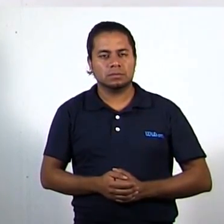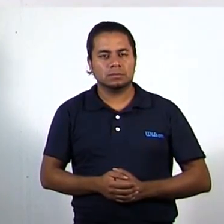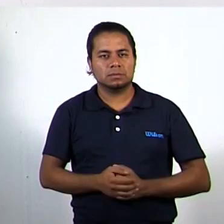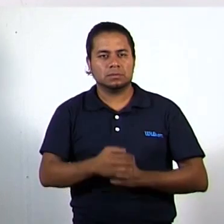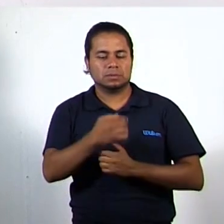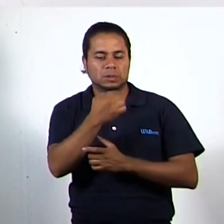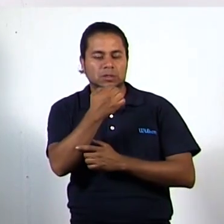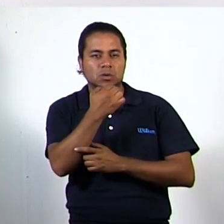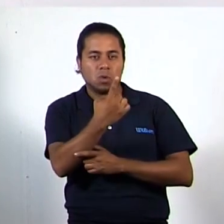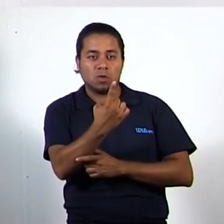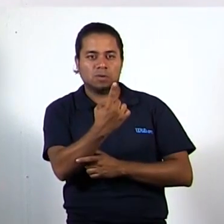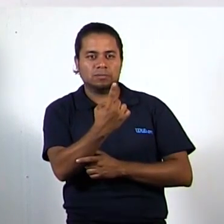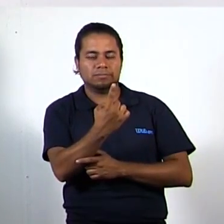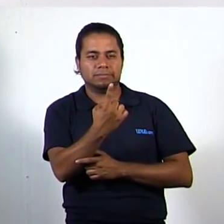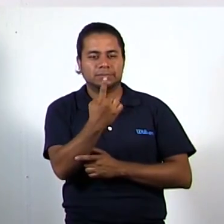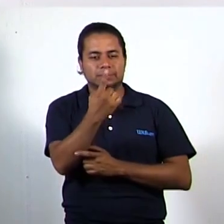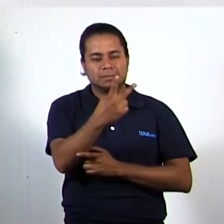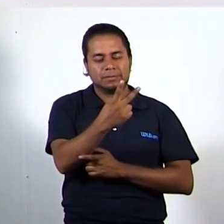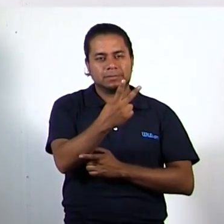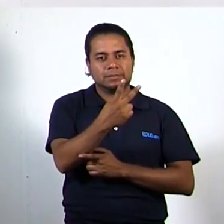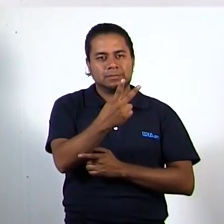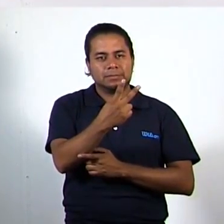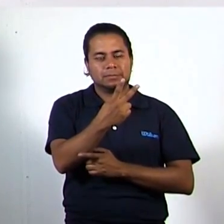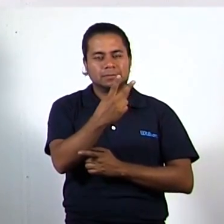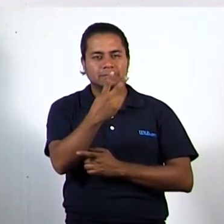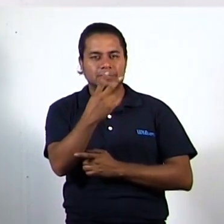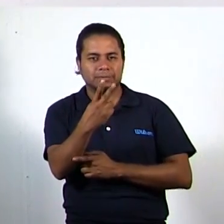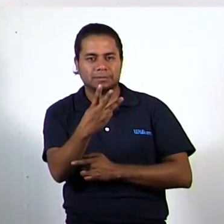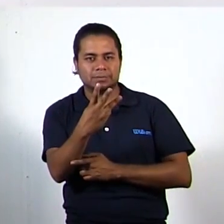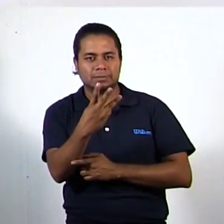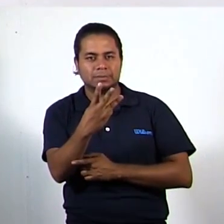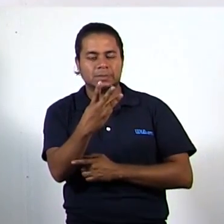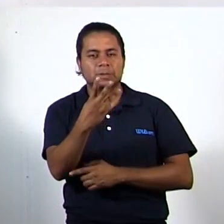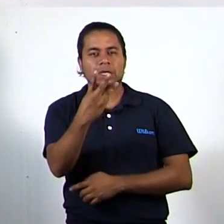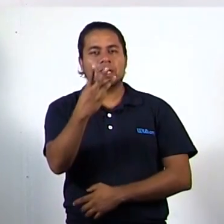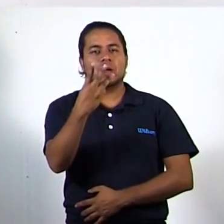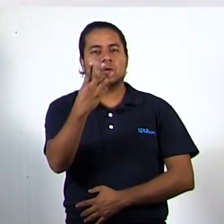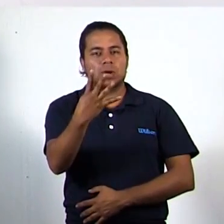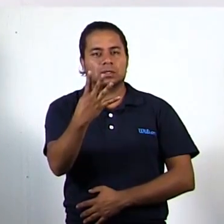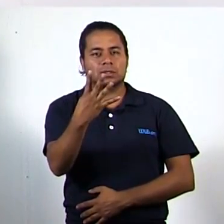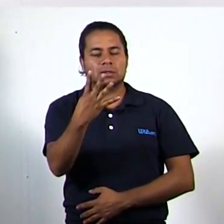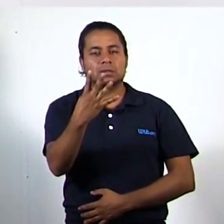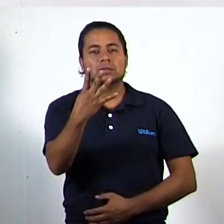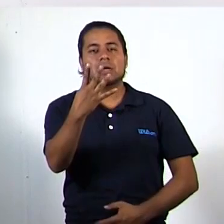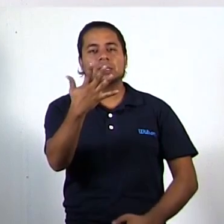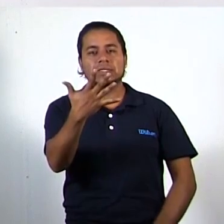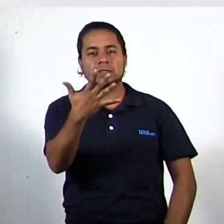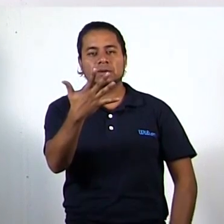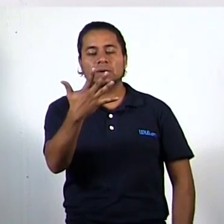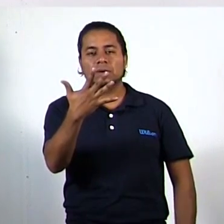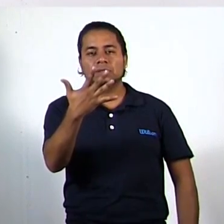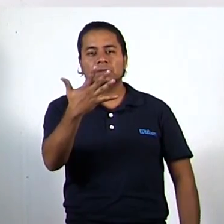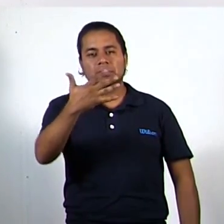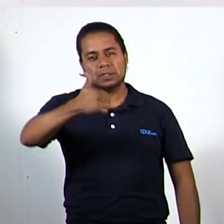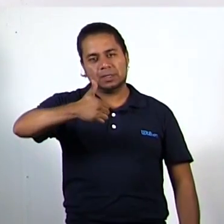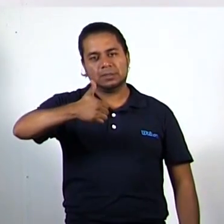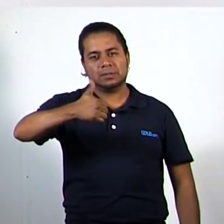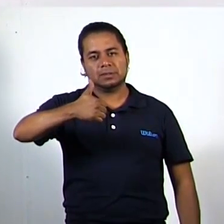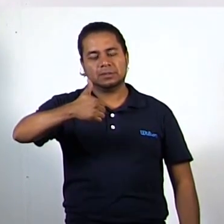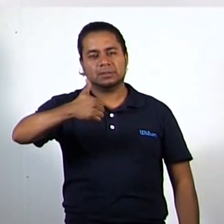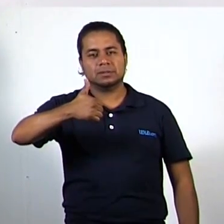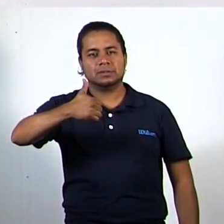el 2, el 3, el 4, el 5, el